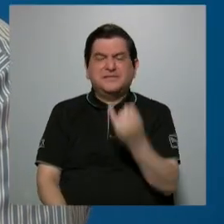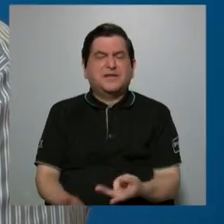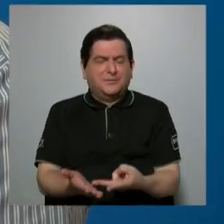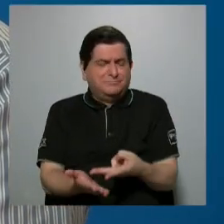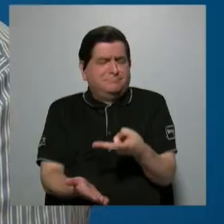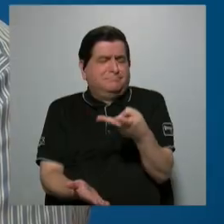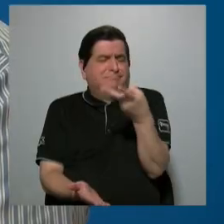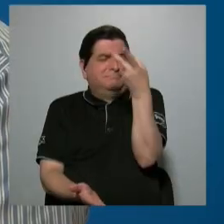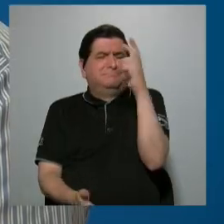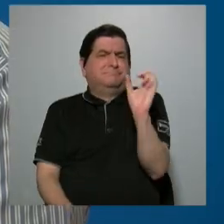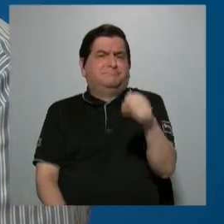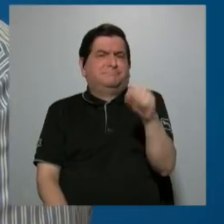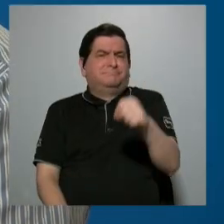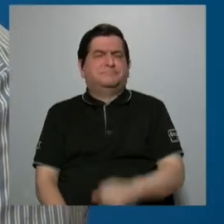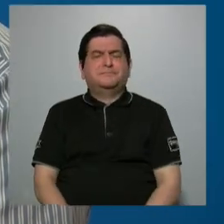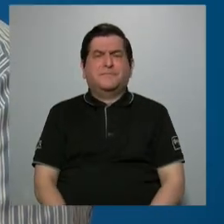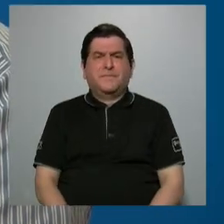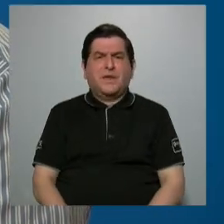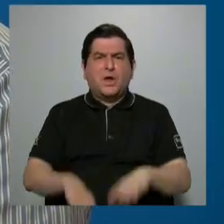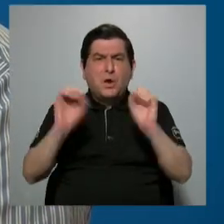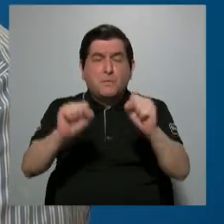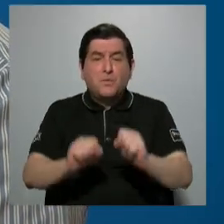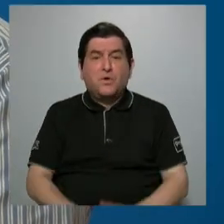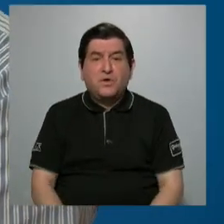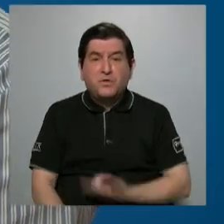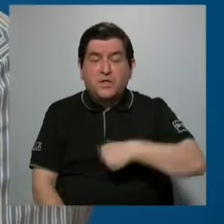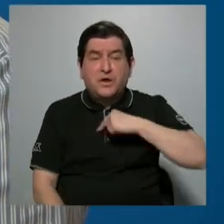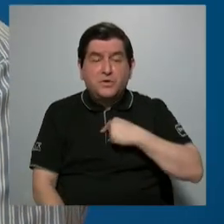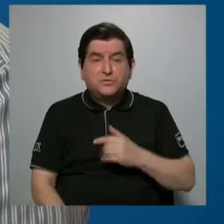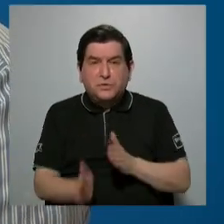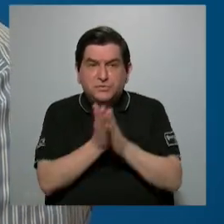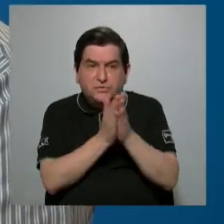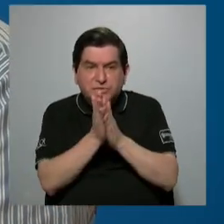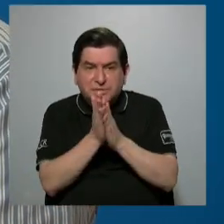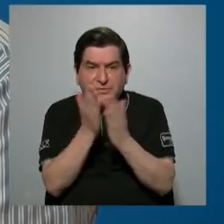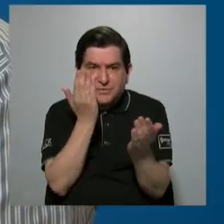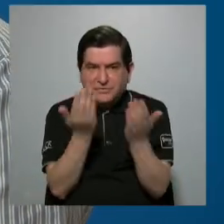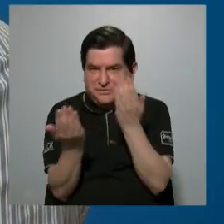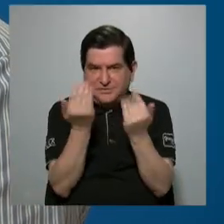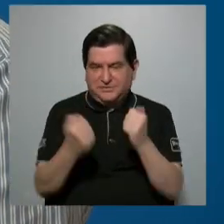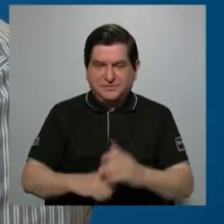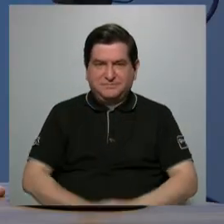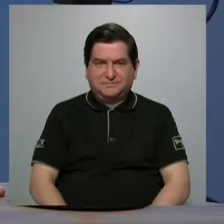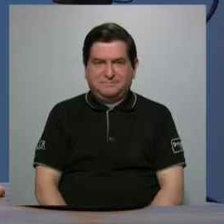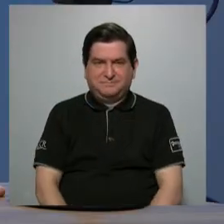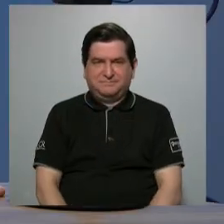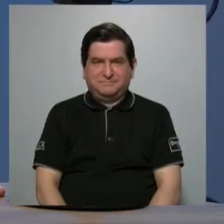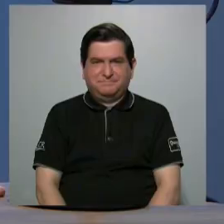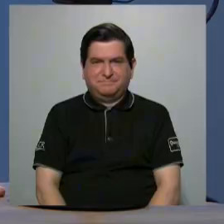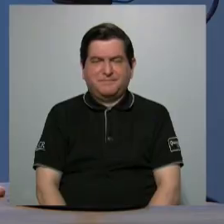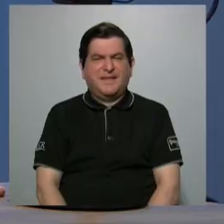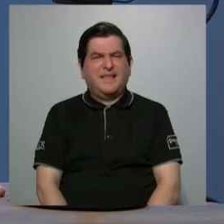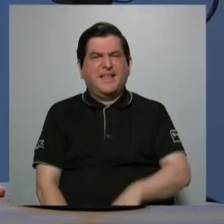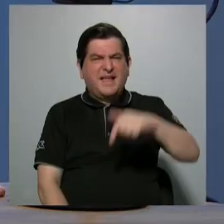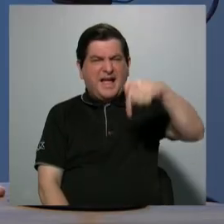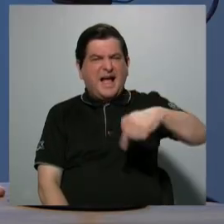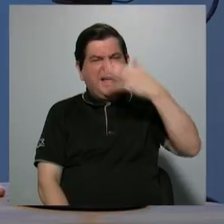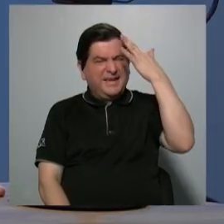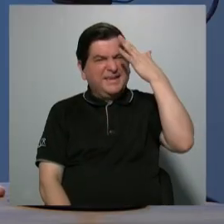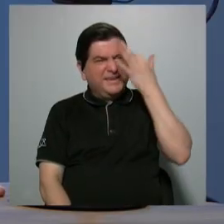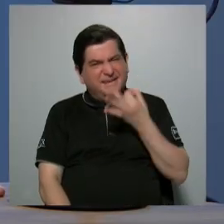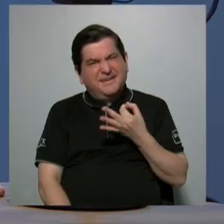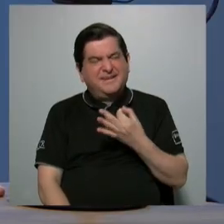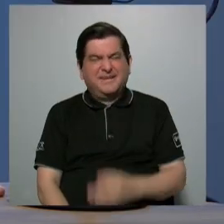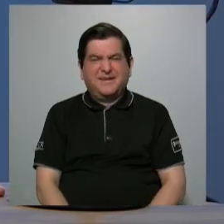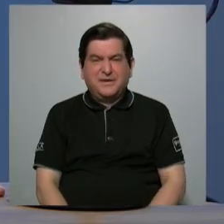valioso contar con estas posibilidades de comparación. Aquí tal vez, me parece a mí,